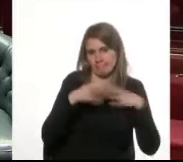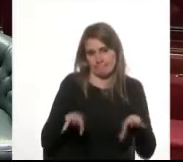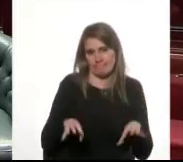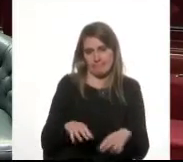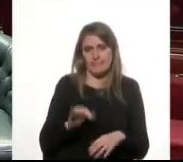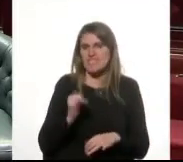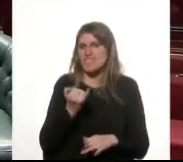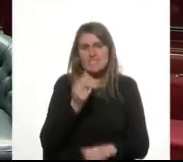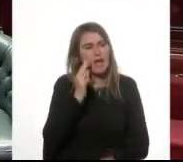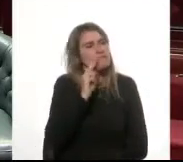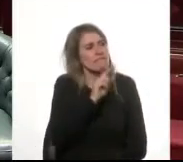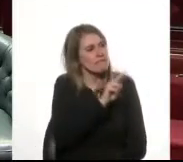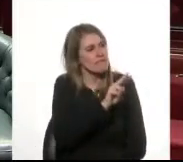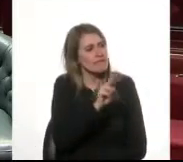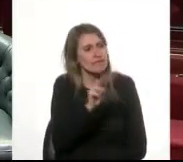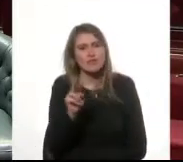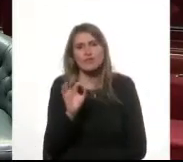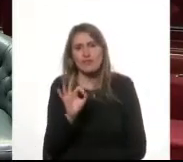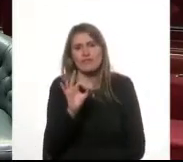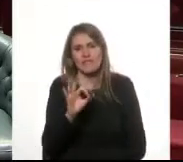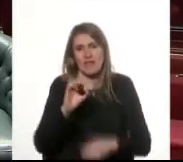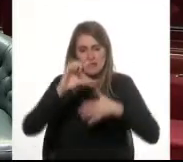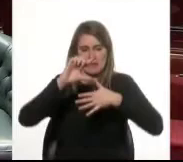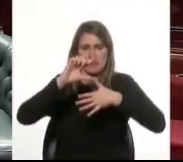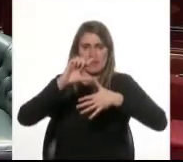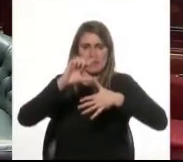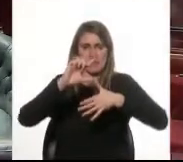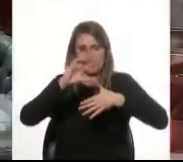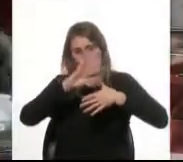He visto todo el espectáculo de América Latina